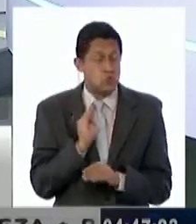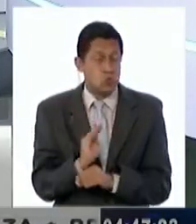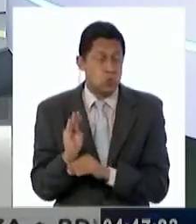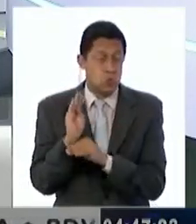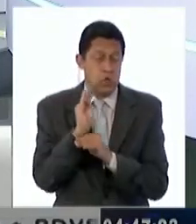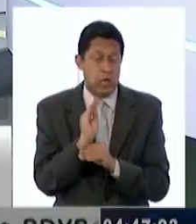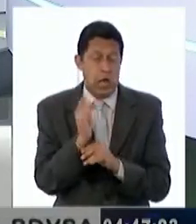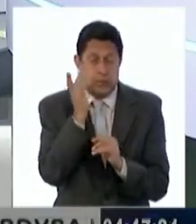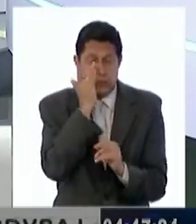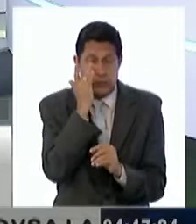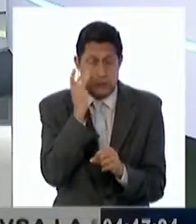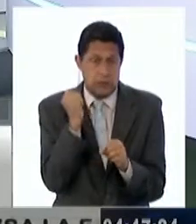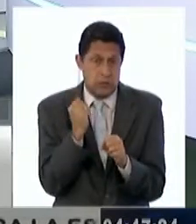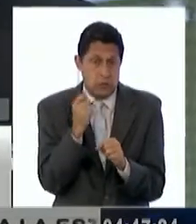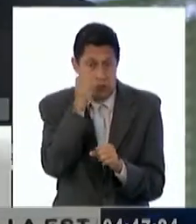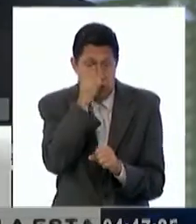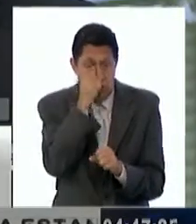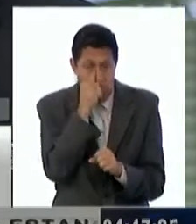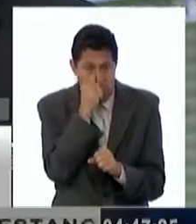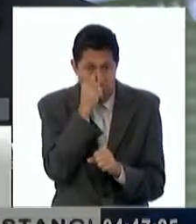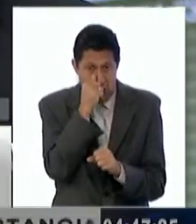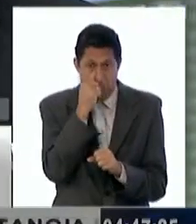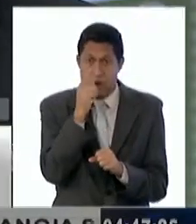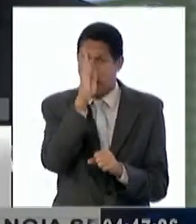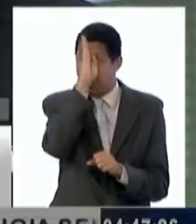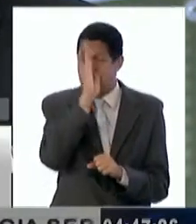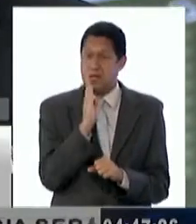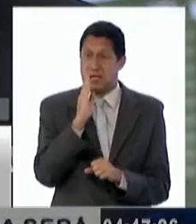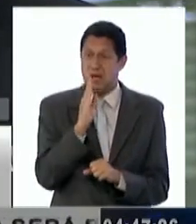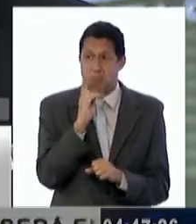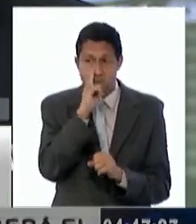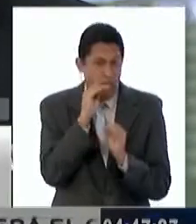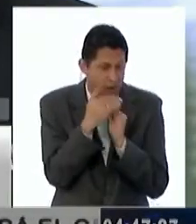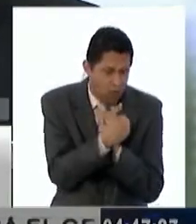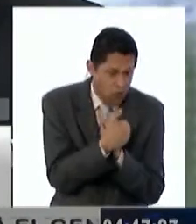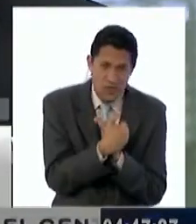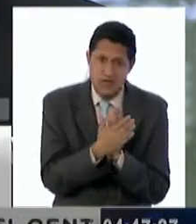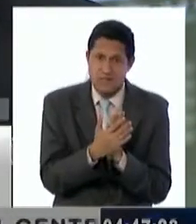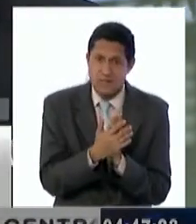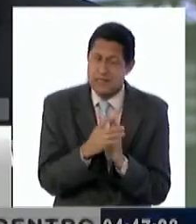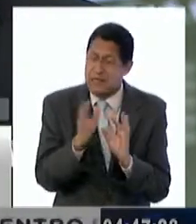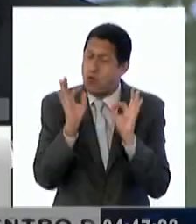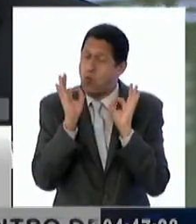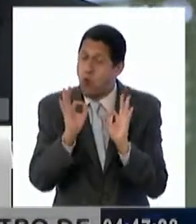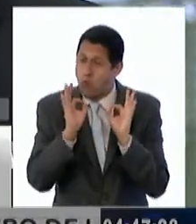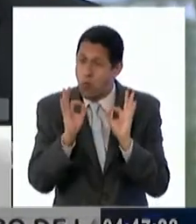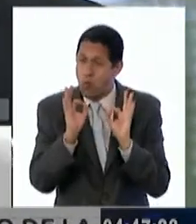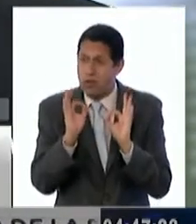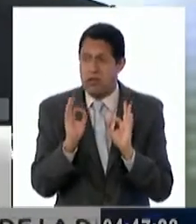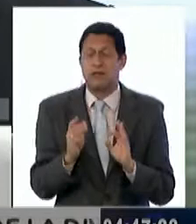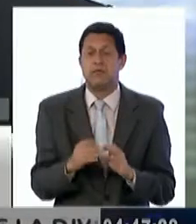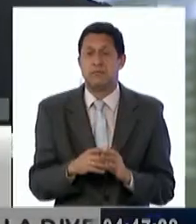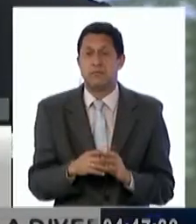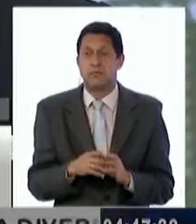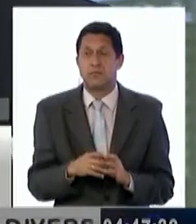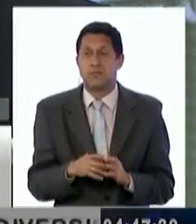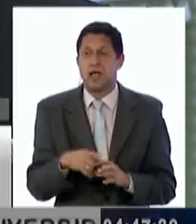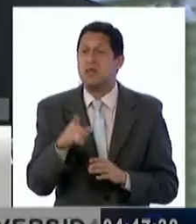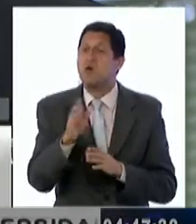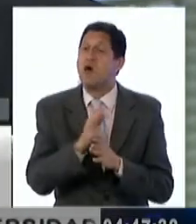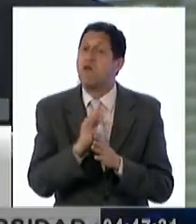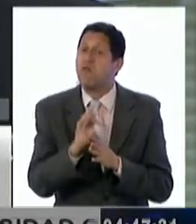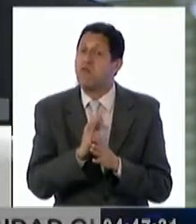cuidado al trabajarla porque es el medio de la cara tú no lo puedes esconder no lo puedes tapar y definitivamente además cumple una